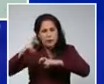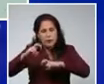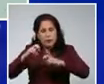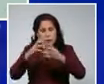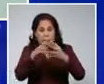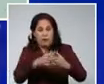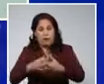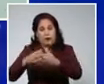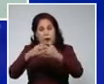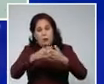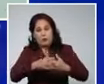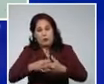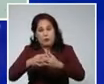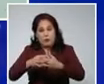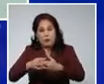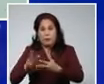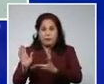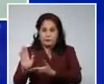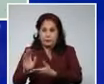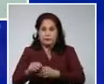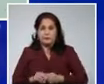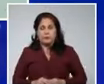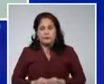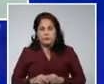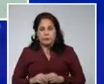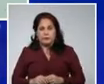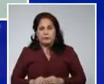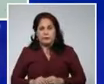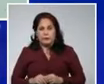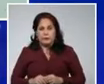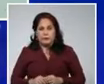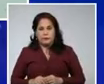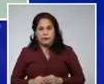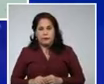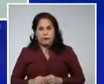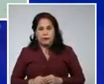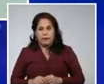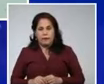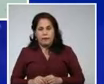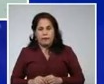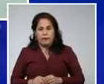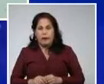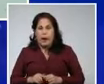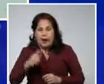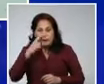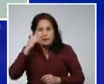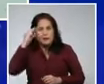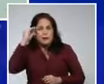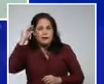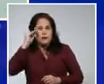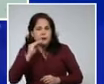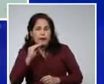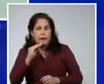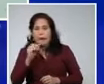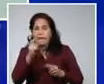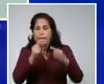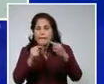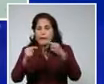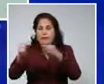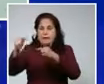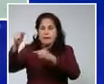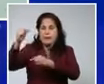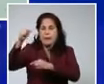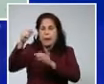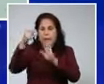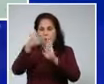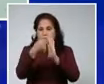Unidos, pues de Norteamérica, en los Estados Unidos, pues se identificaron los principales